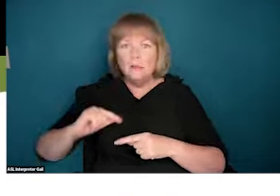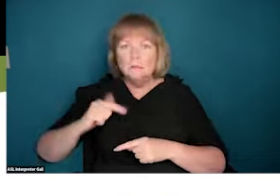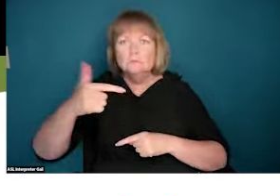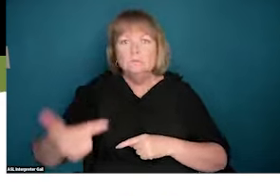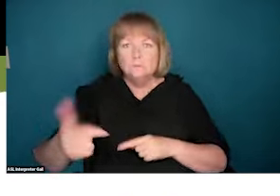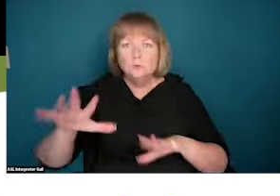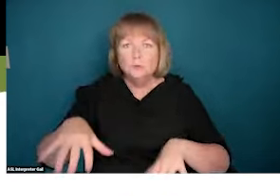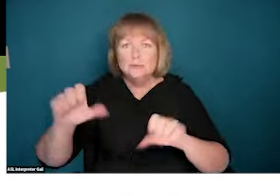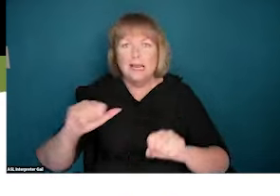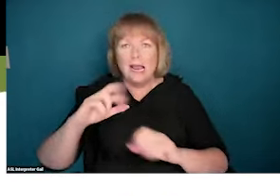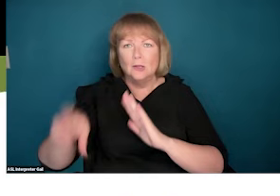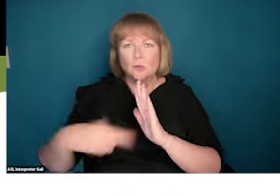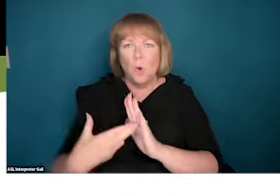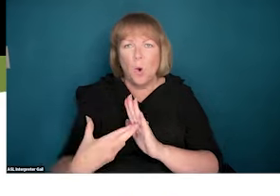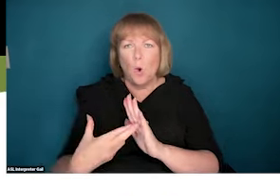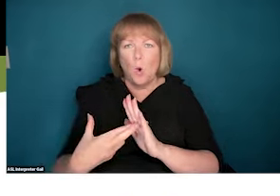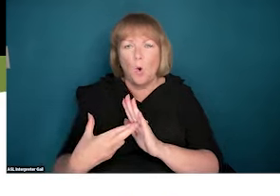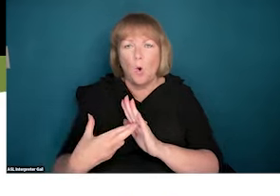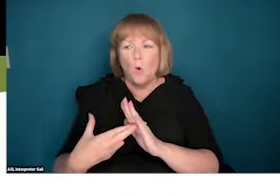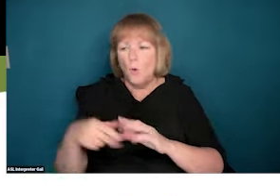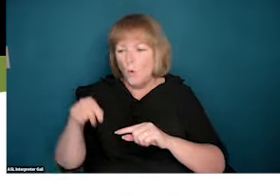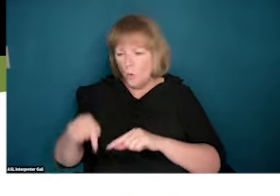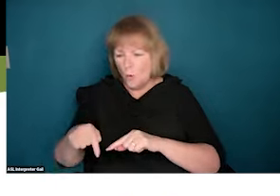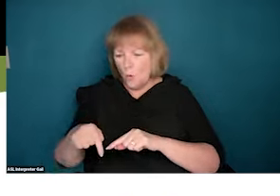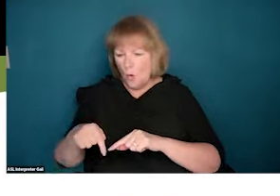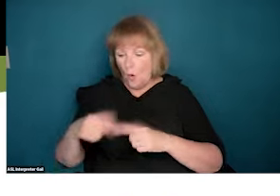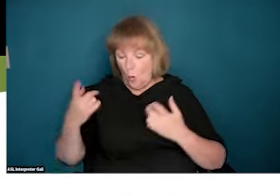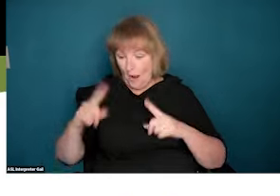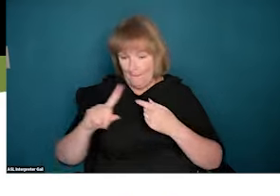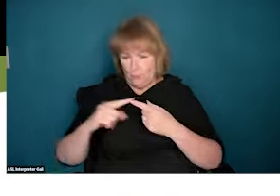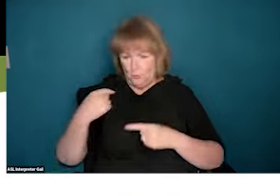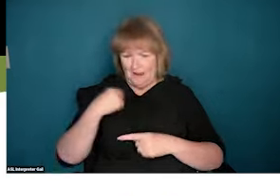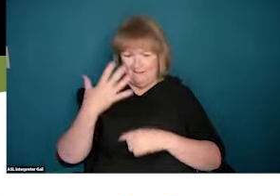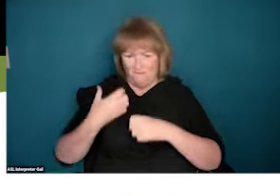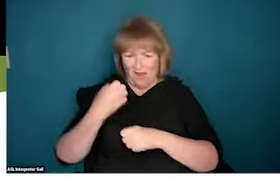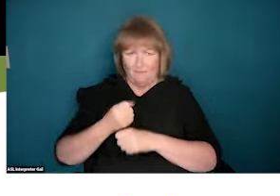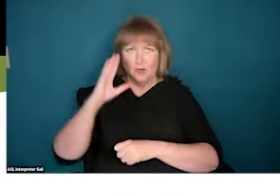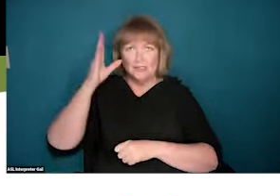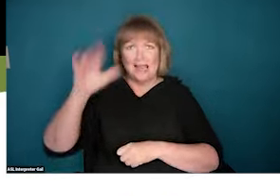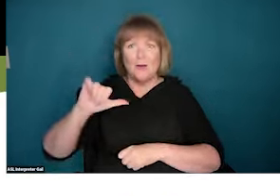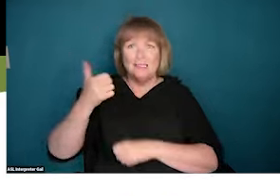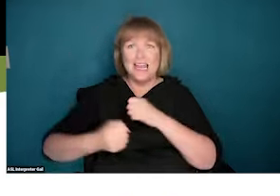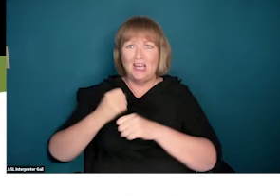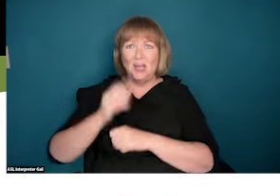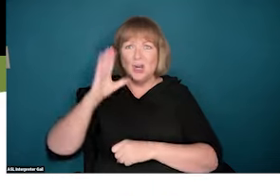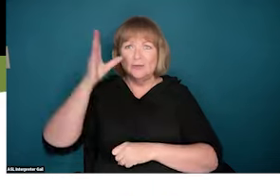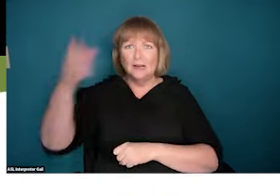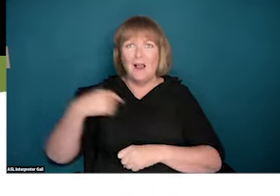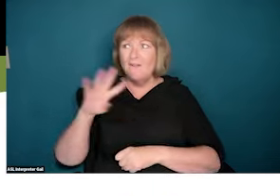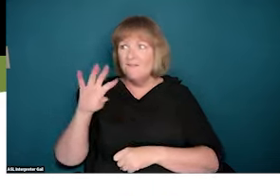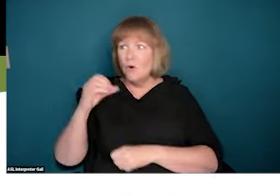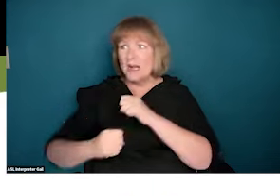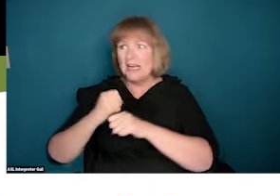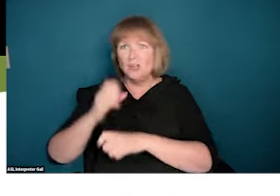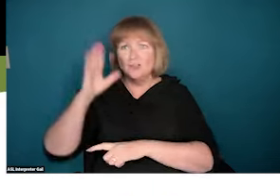o el custodio en su sitio, usted tiene que continuar pensando en los procesos que se van a continuar. ¿Cómo va a lucir